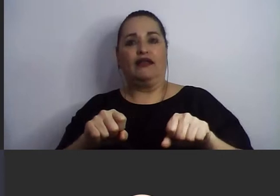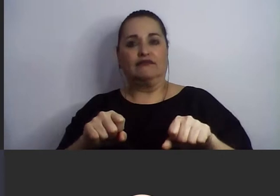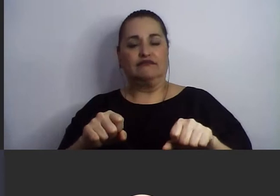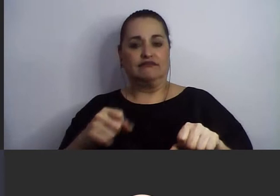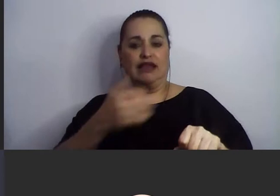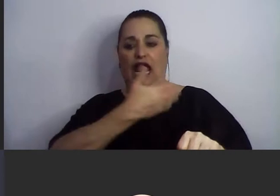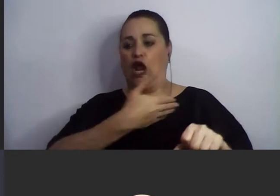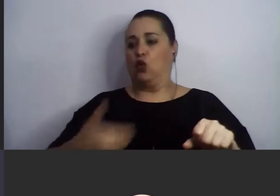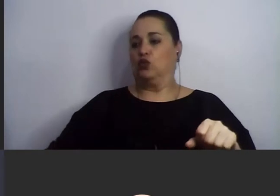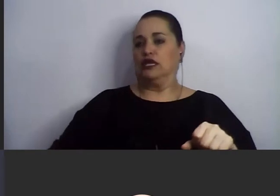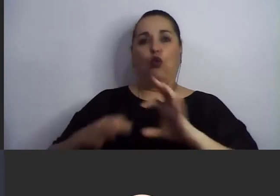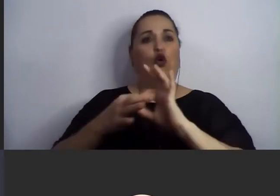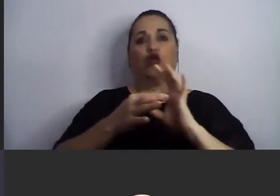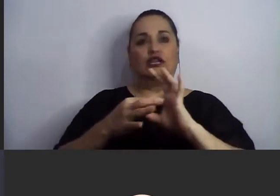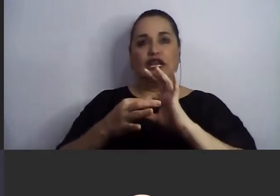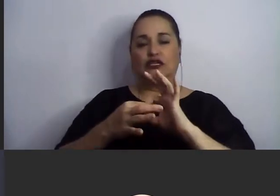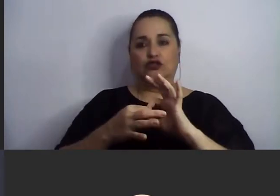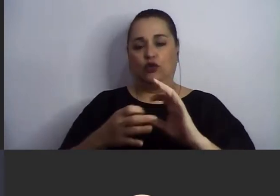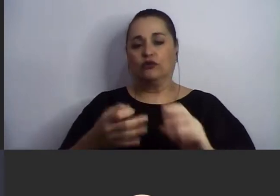del poder ejecutivo gracias